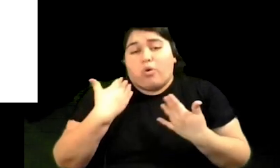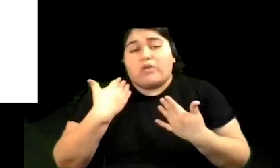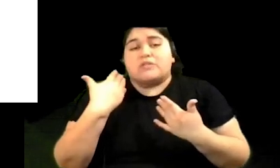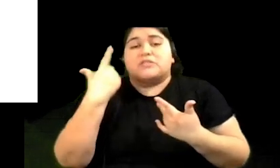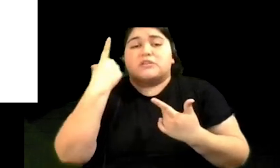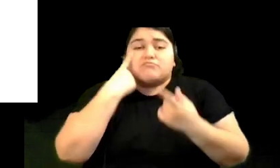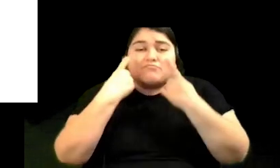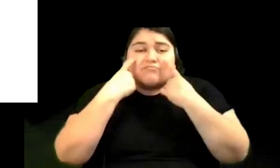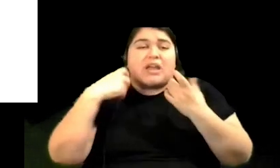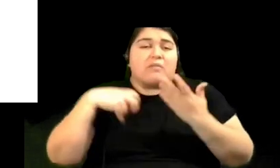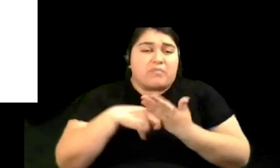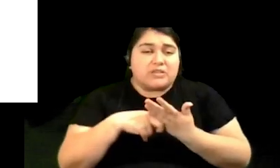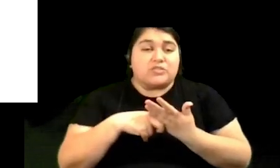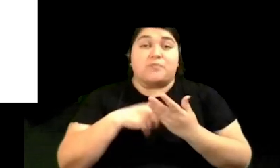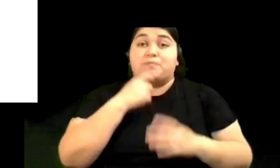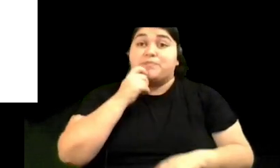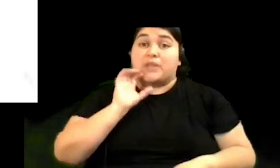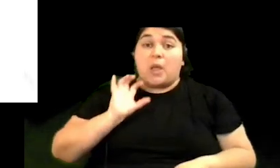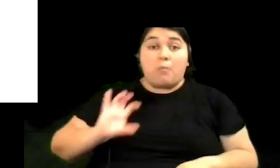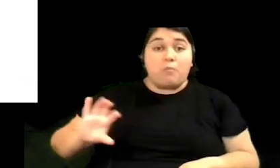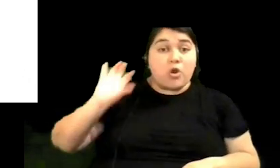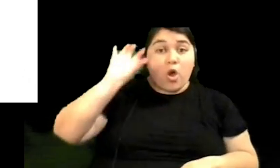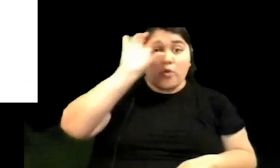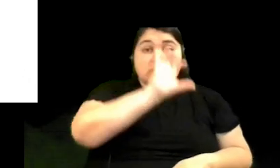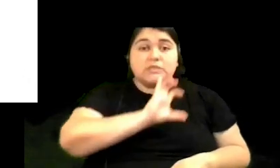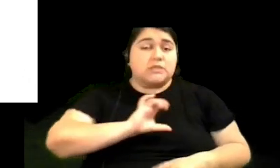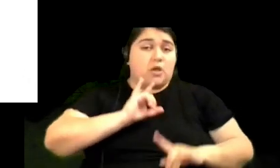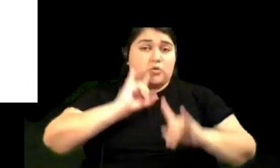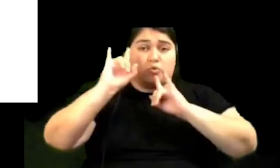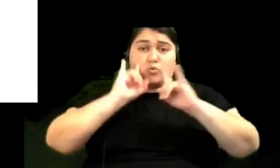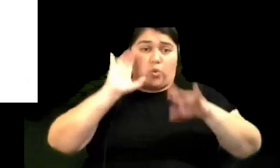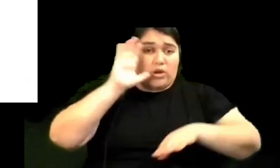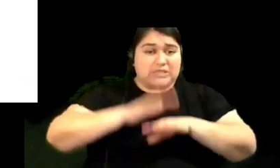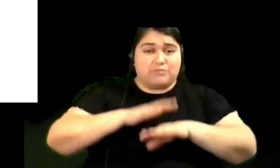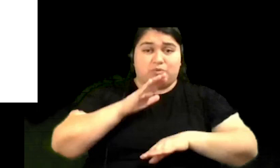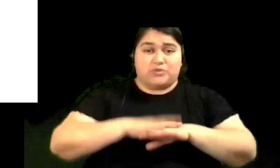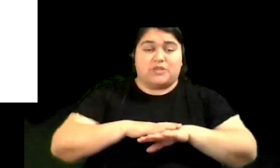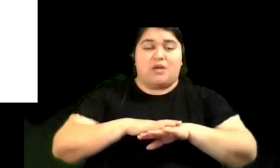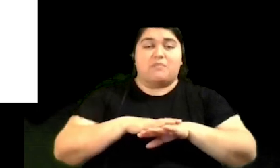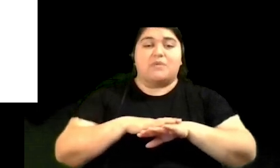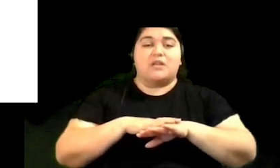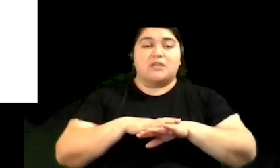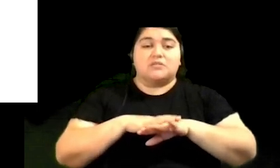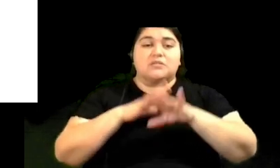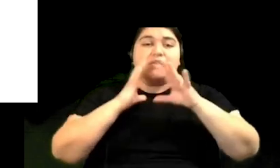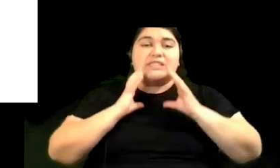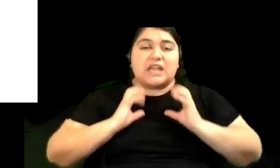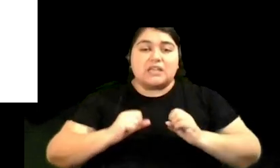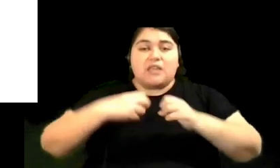inspectores. Las provincias tienen las facultades de tener sus secretarías de